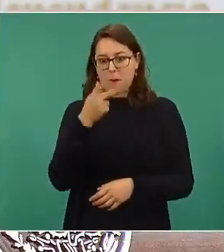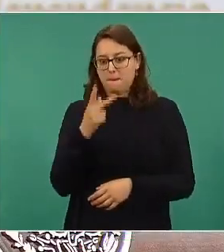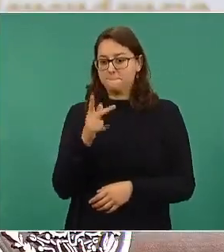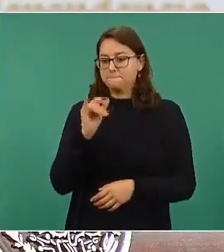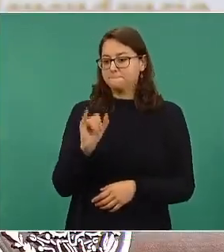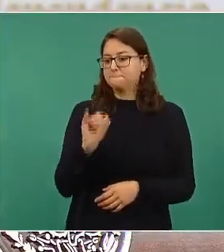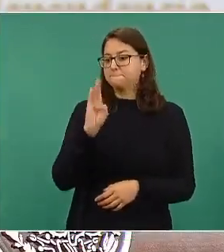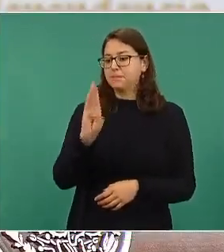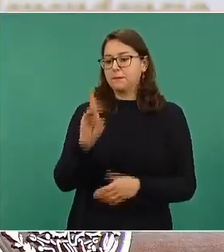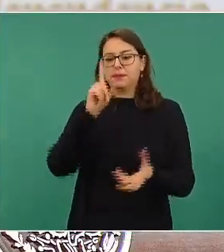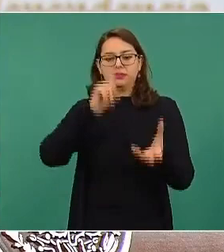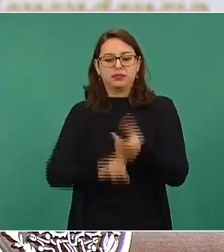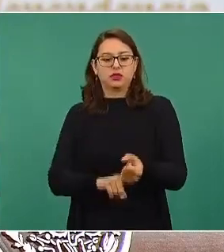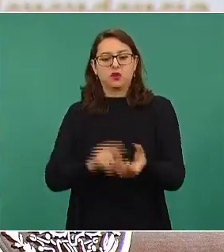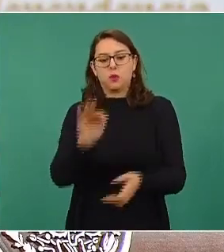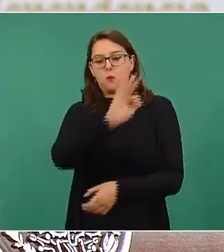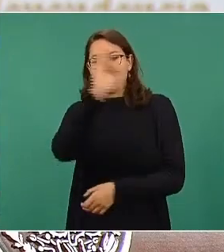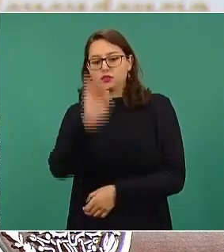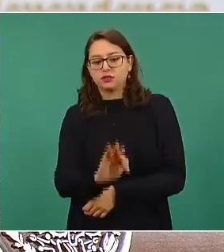de